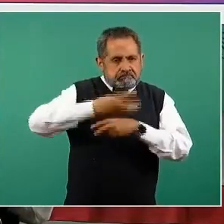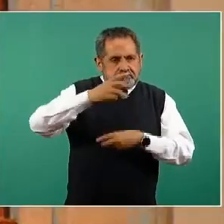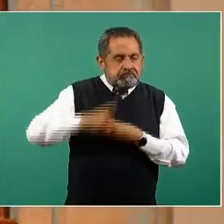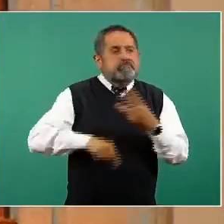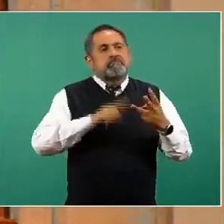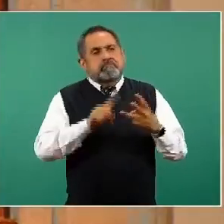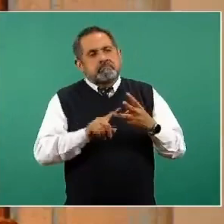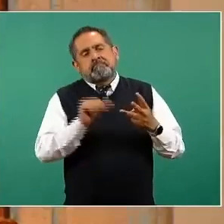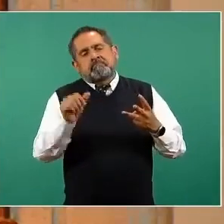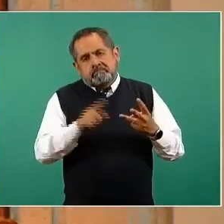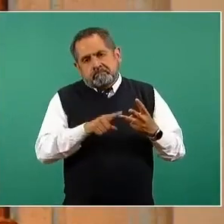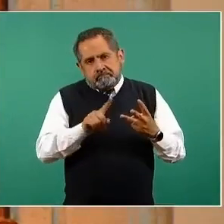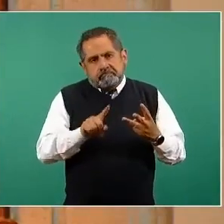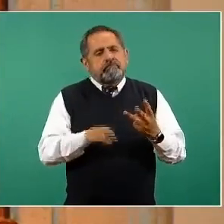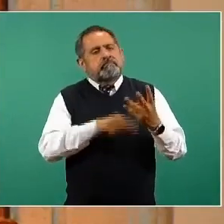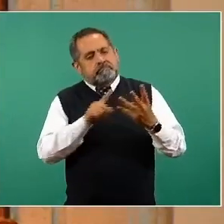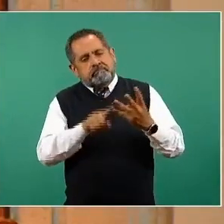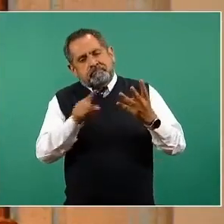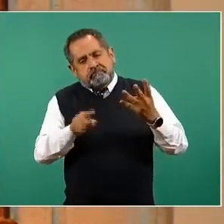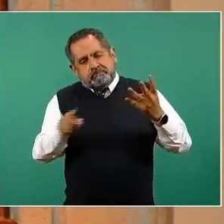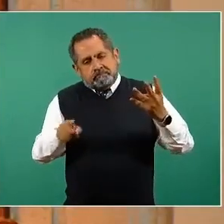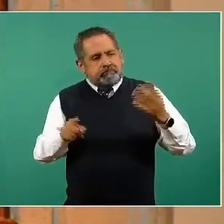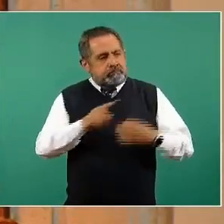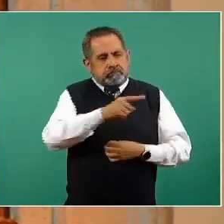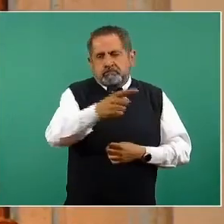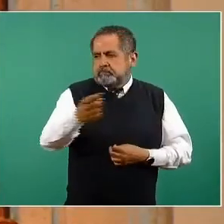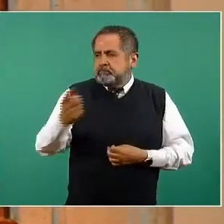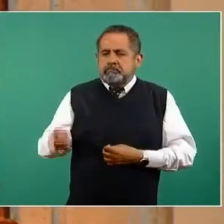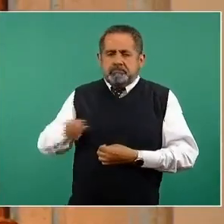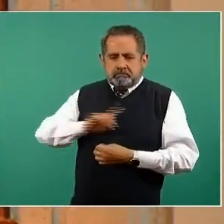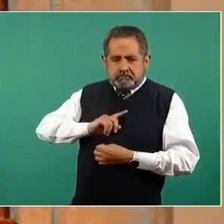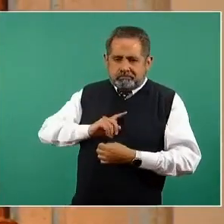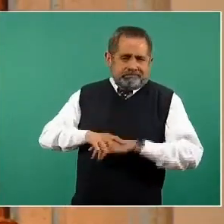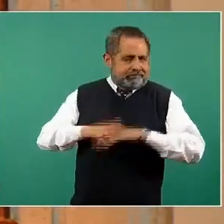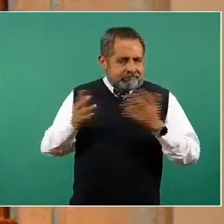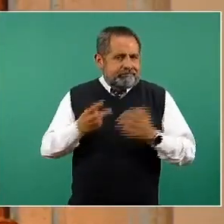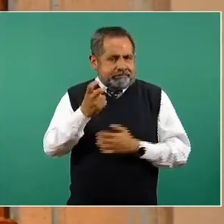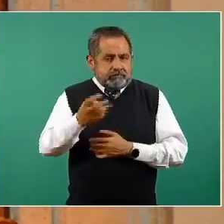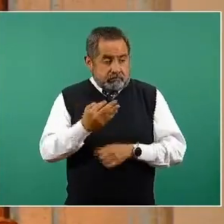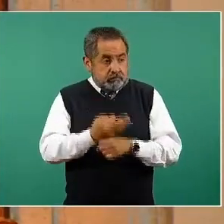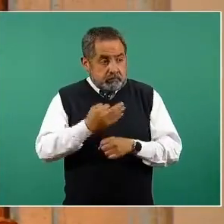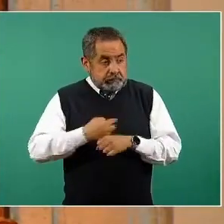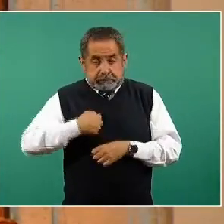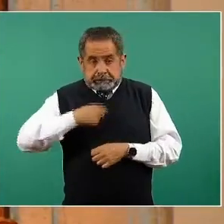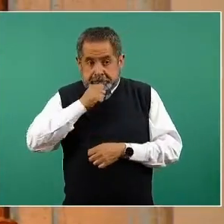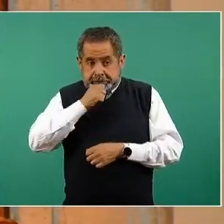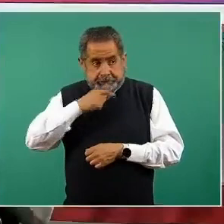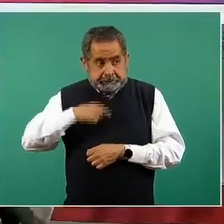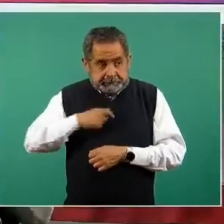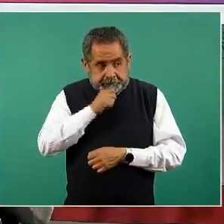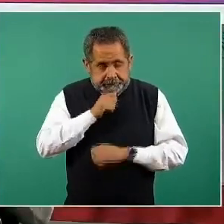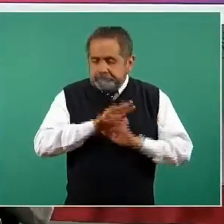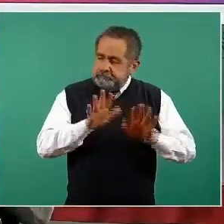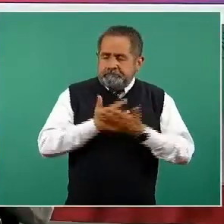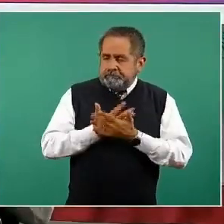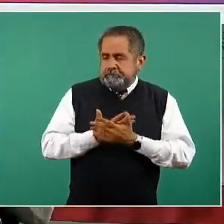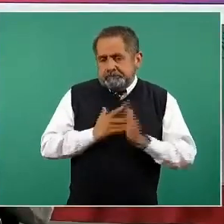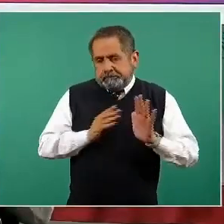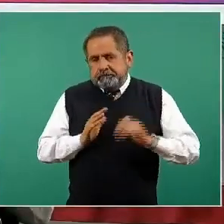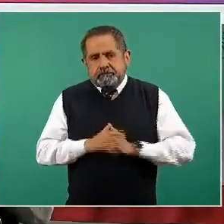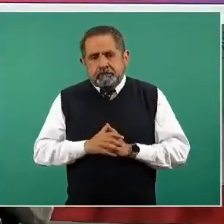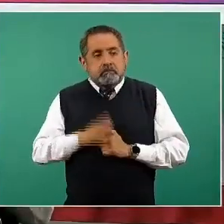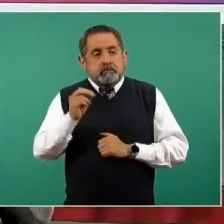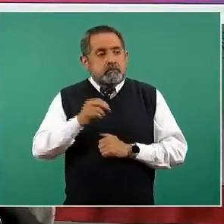turno si todavía no estamos en los grupos que están en este momento vacunándose o no vivimos en una región geográfica